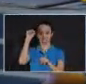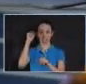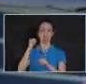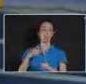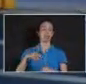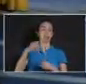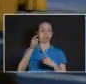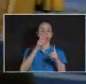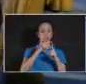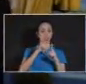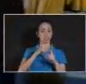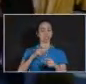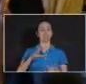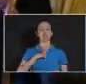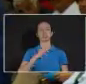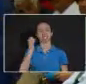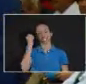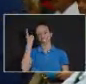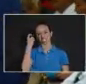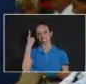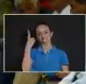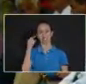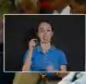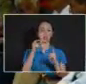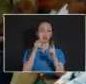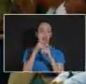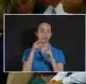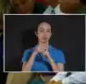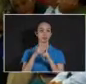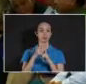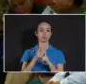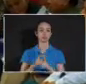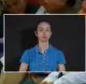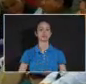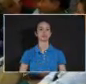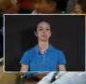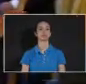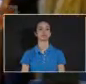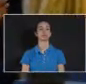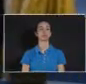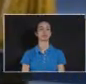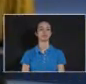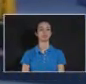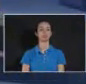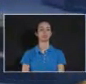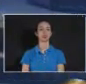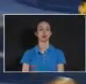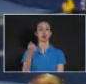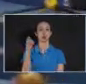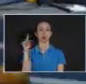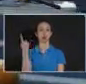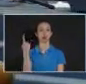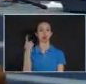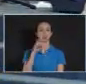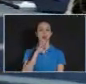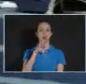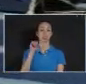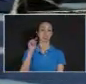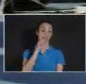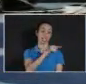Discernir la palabra, dice la hermana. Bueno, mire, lo primero es que ese cuate era